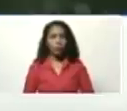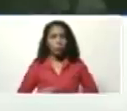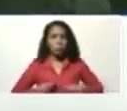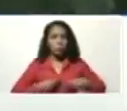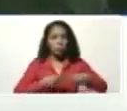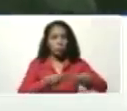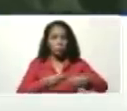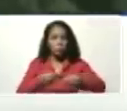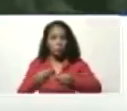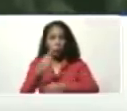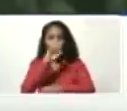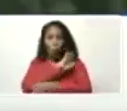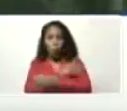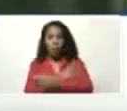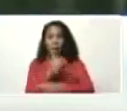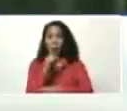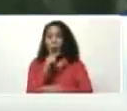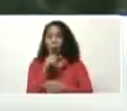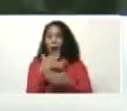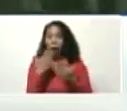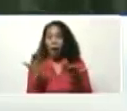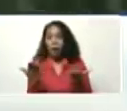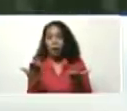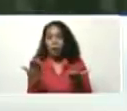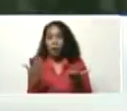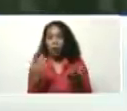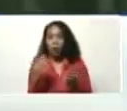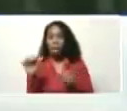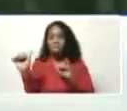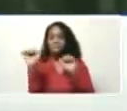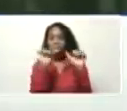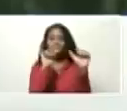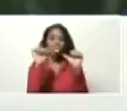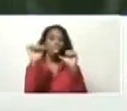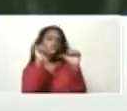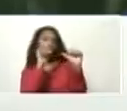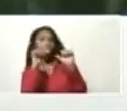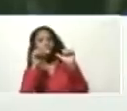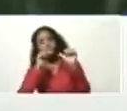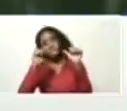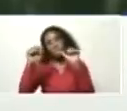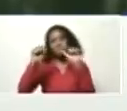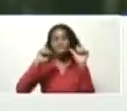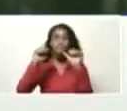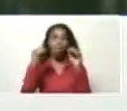repartiéndose un poder que no tenían, como unos borrachos con una botella vacía, pues.